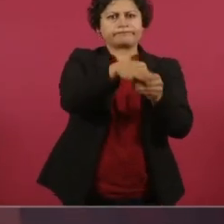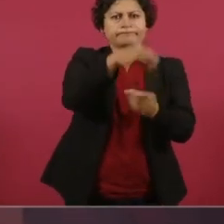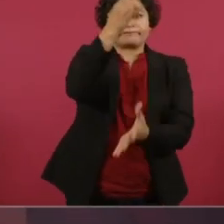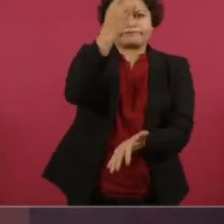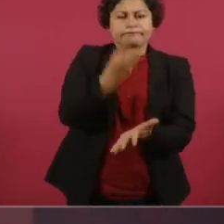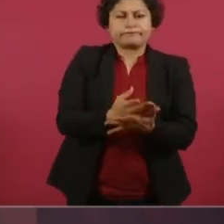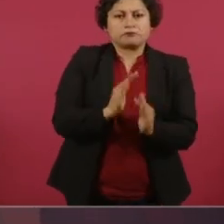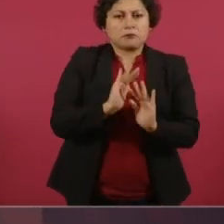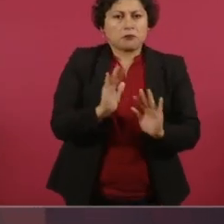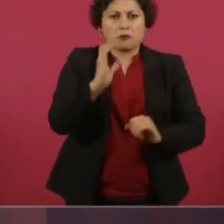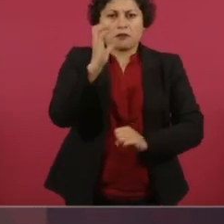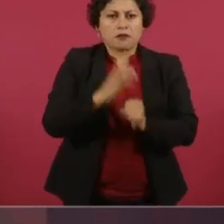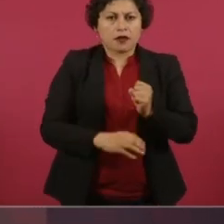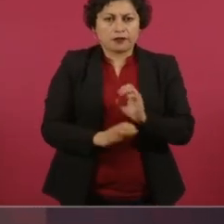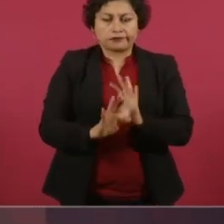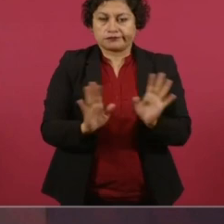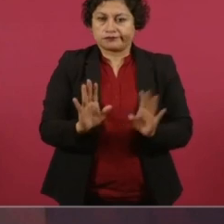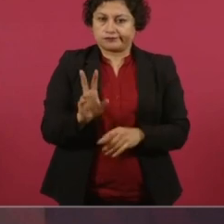la mayoría de la gente,